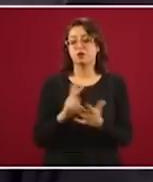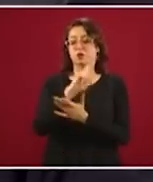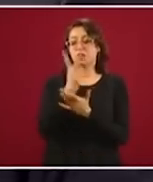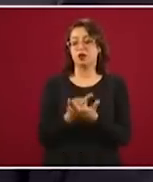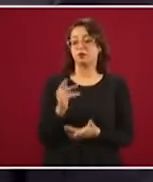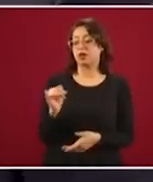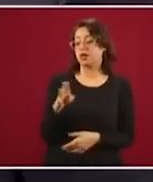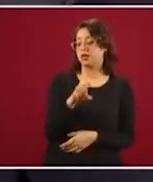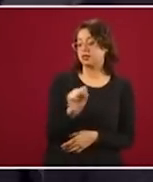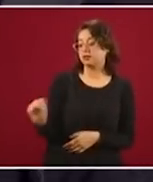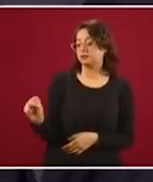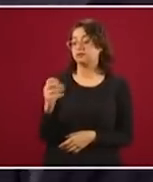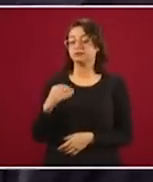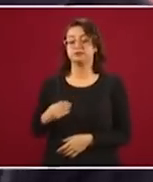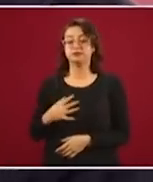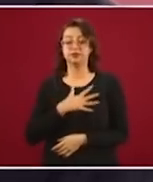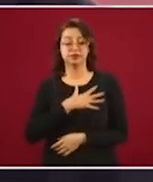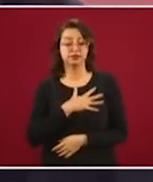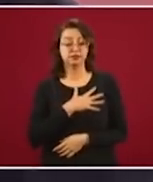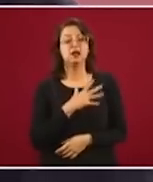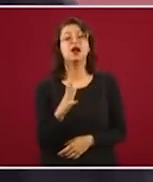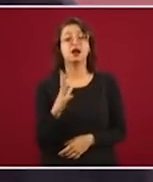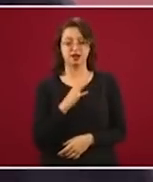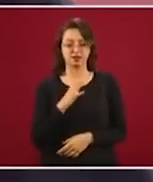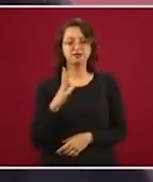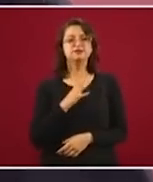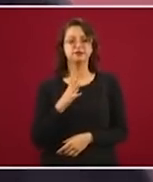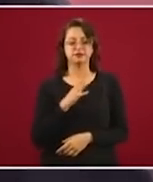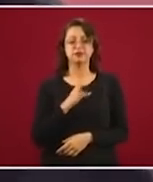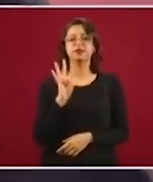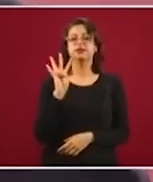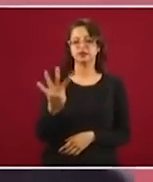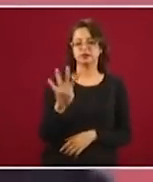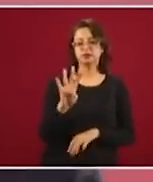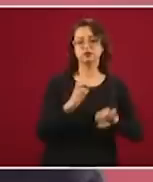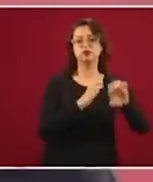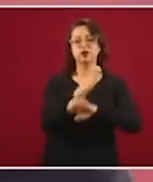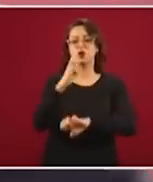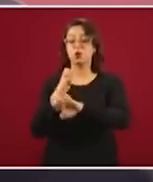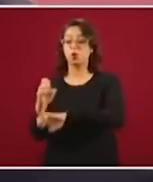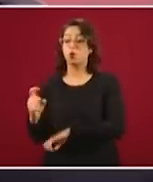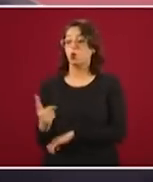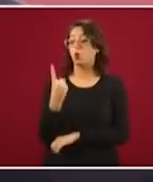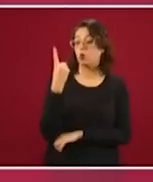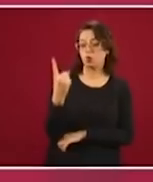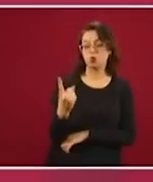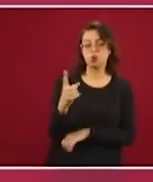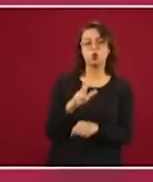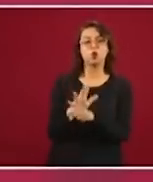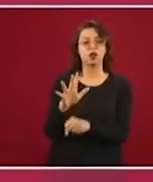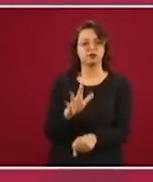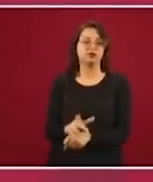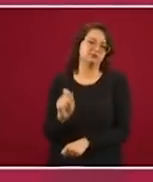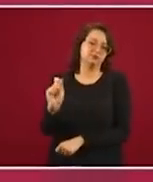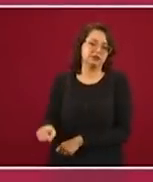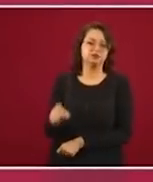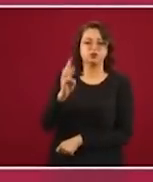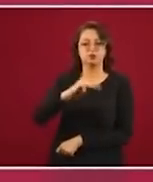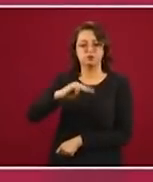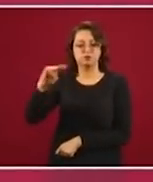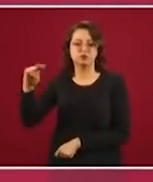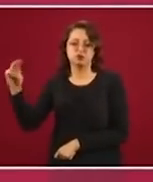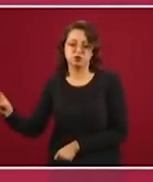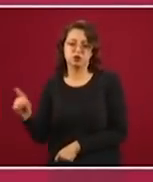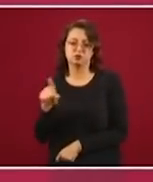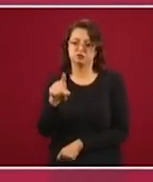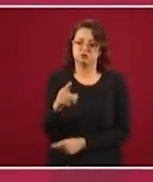en 19 estados. Y uno de esos estados es Michoacán, por lo